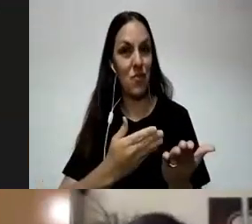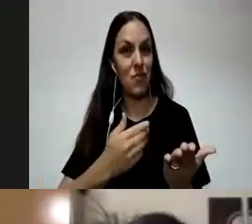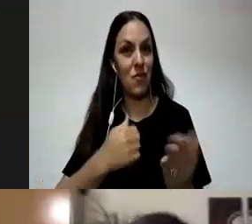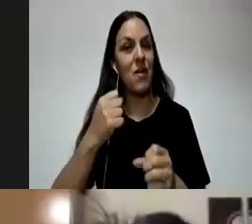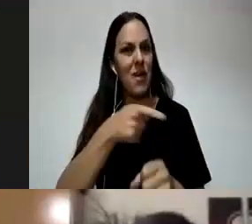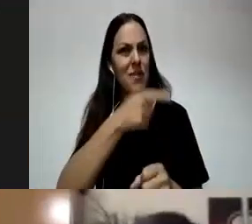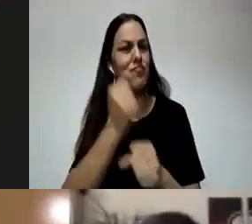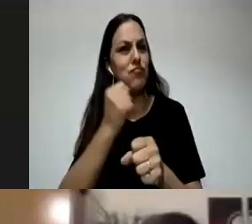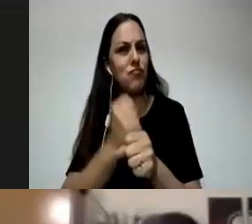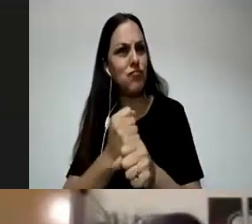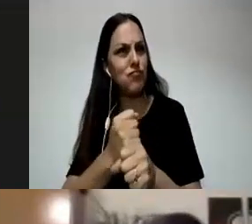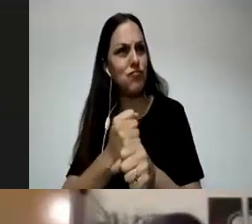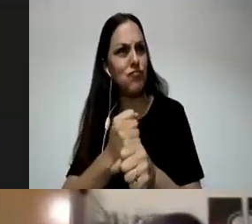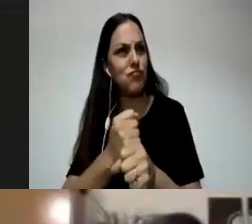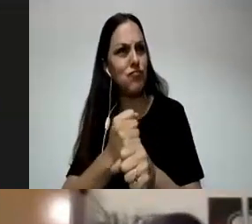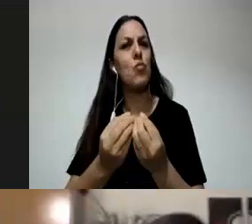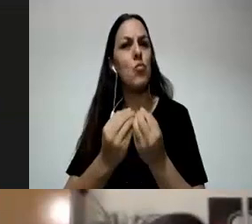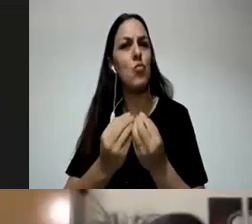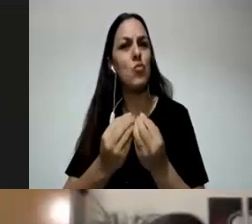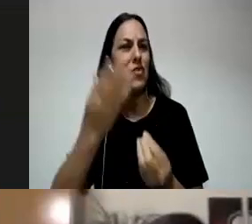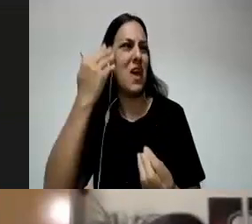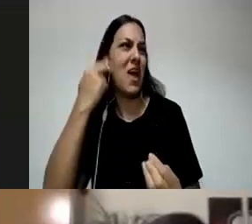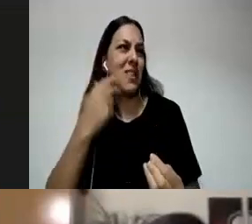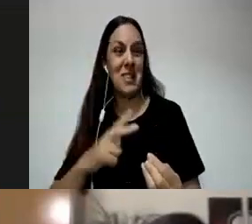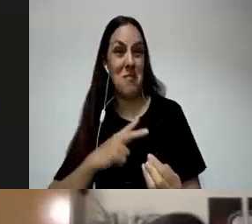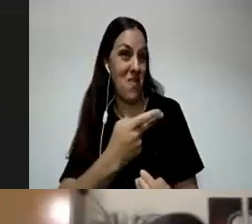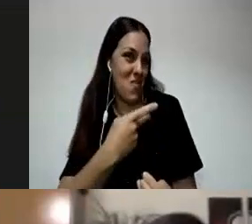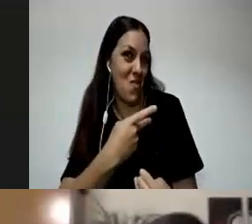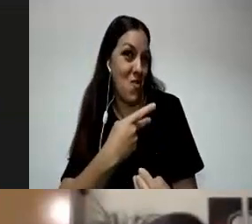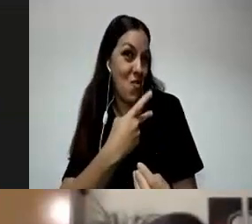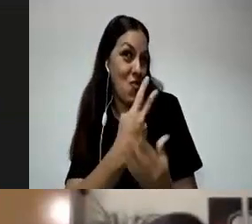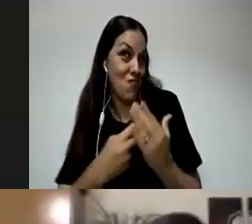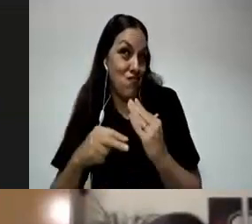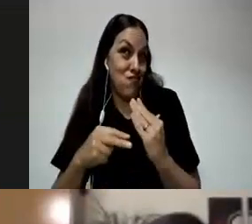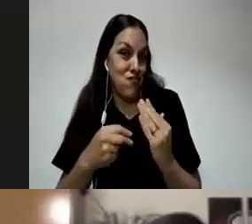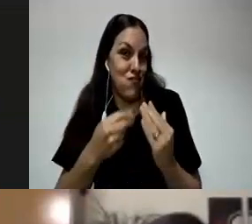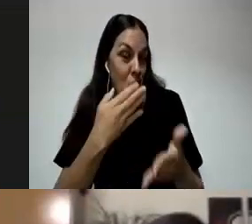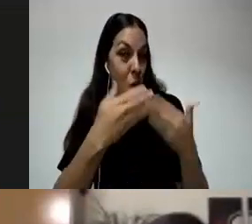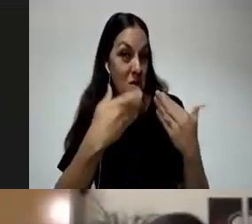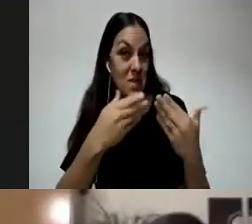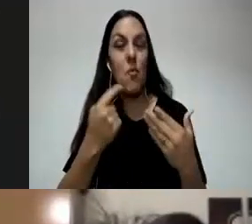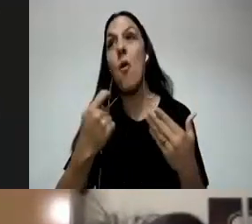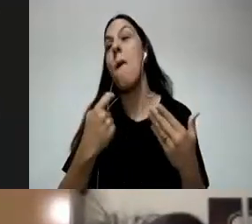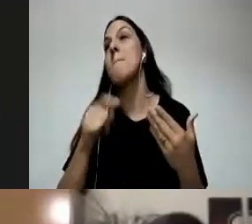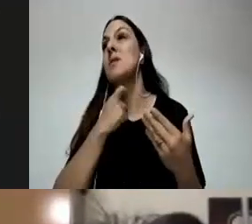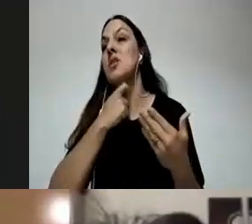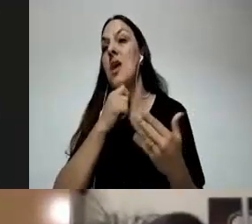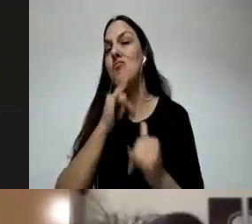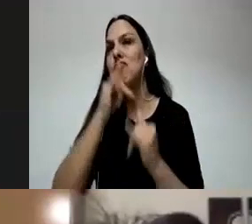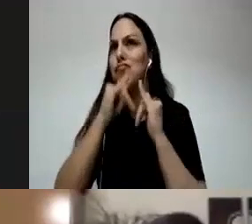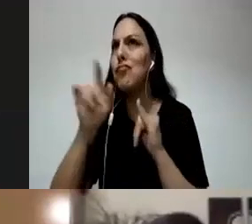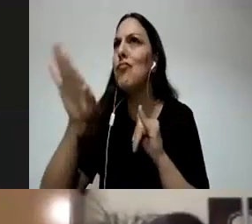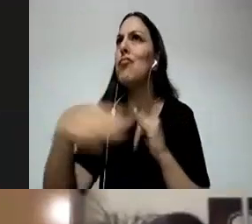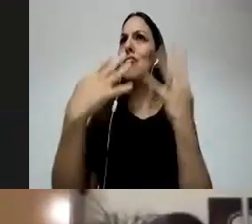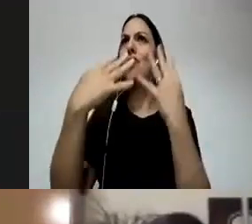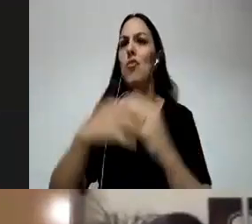conversado en privado, pero no quiero dejarlo de decir en público, la buena tarea que está haciendo, por esta invitación que me hizo Lucero,